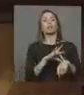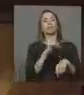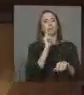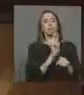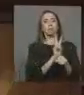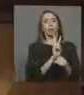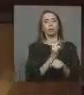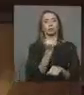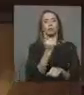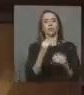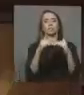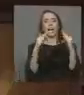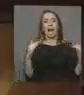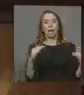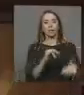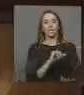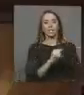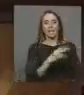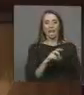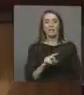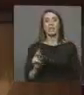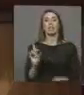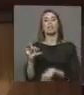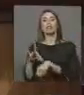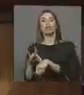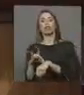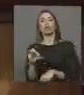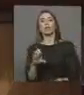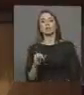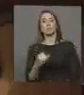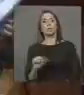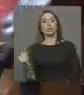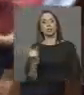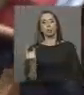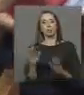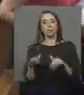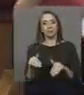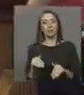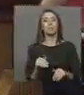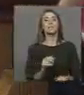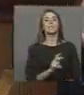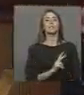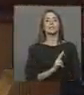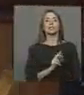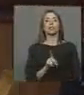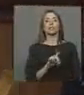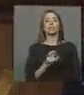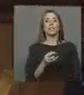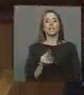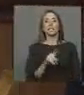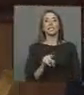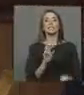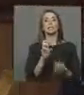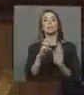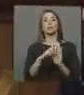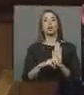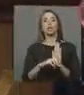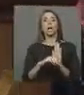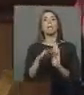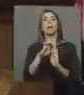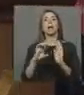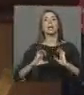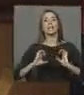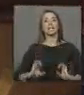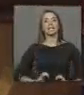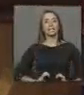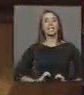de la Universidad de los Andes, el doctor Ricardo Espinosa de la misma universidad, el doctor Fernando Seges, director del Programa de Ética y Políticas